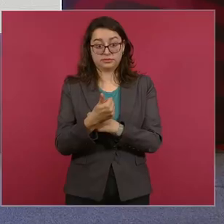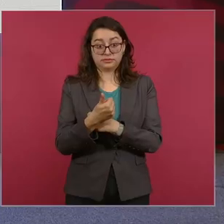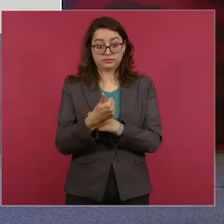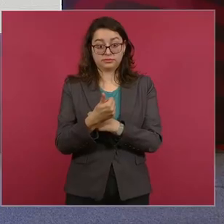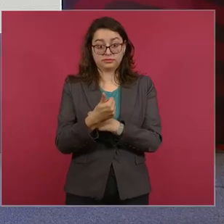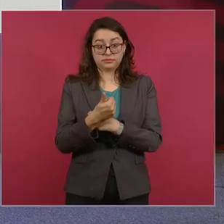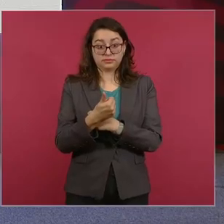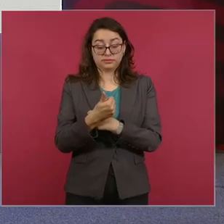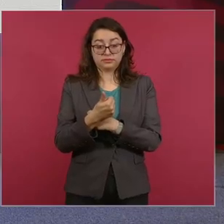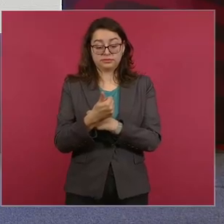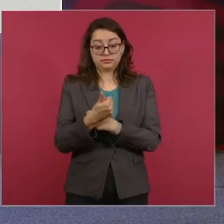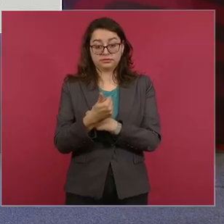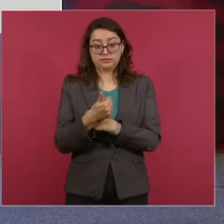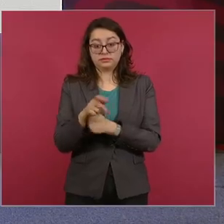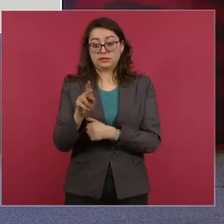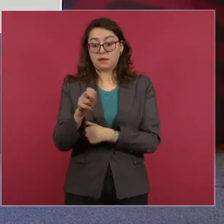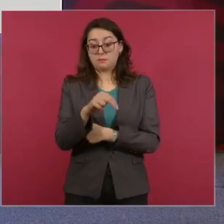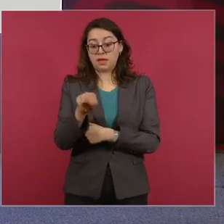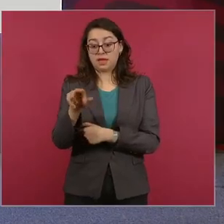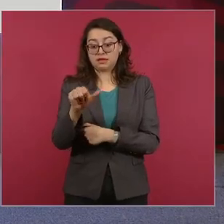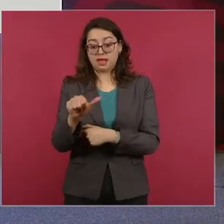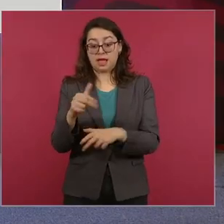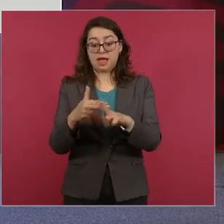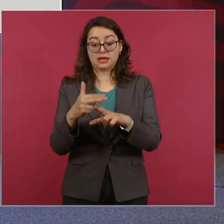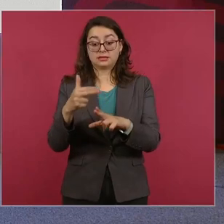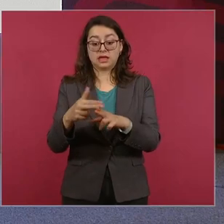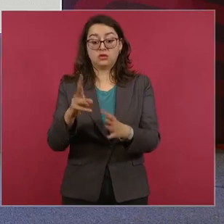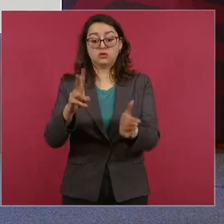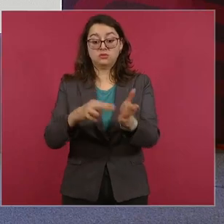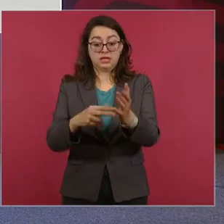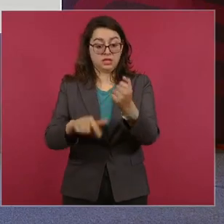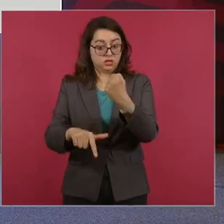en el 12 o sea ya